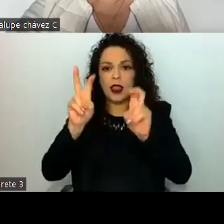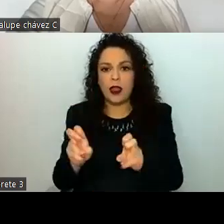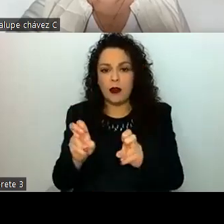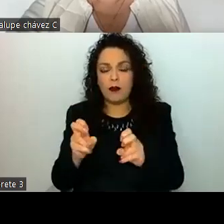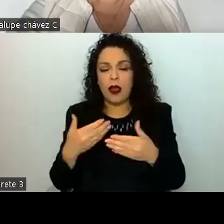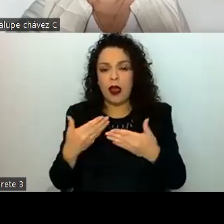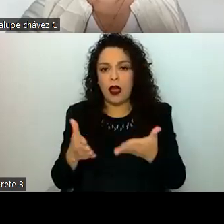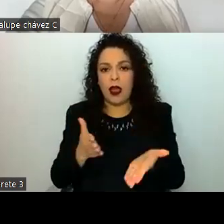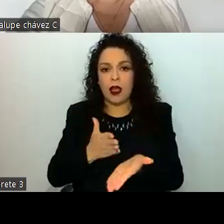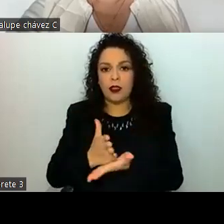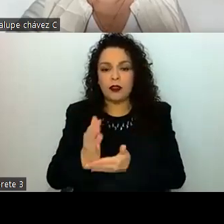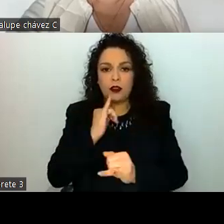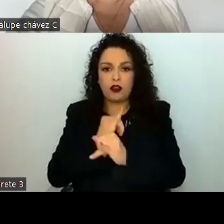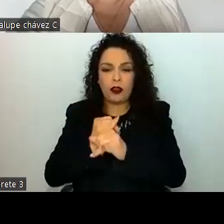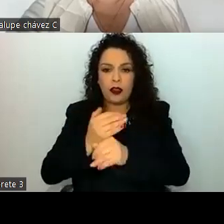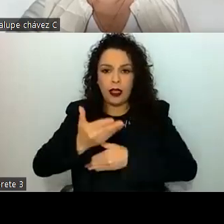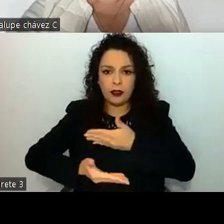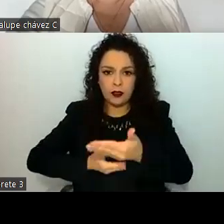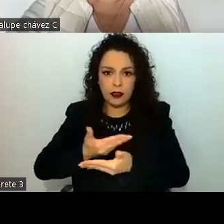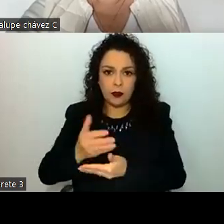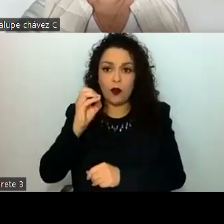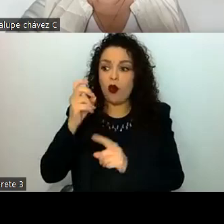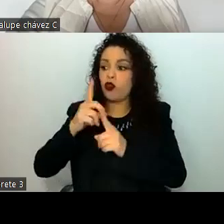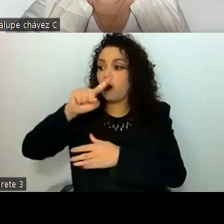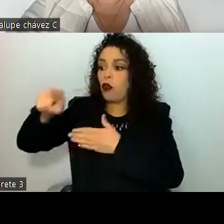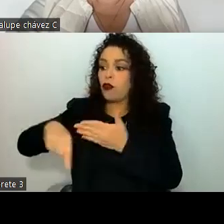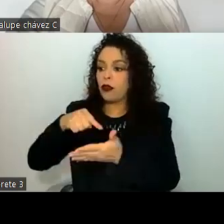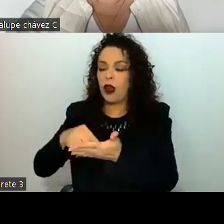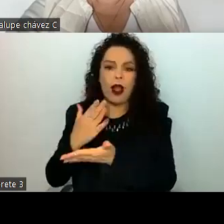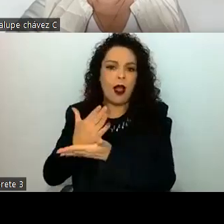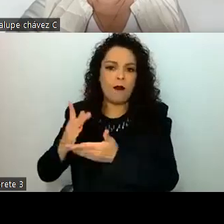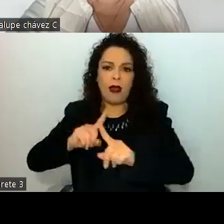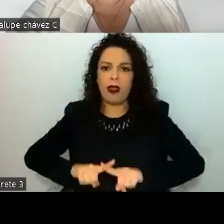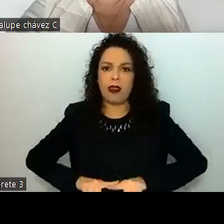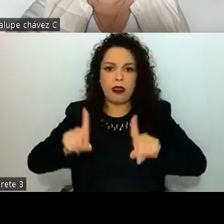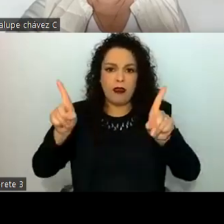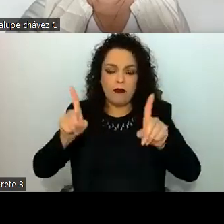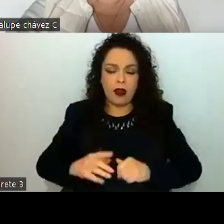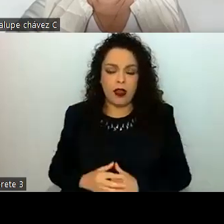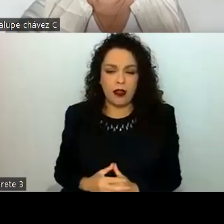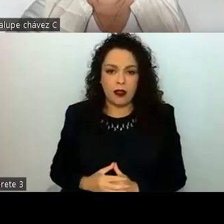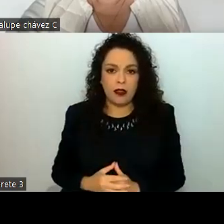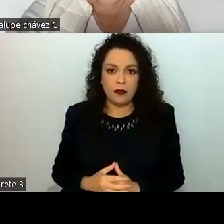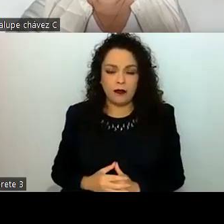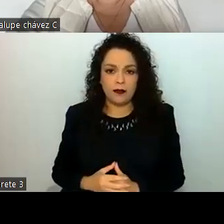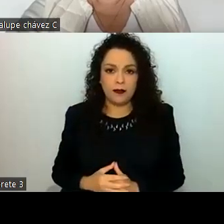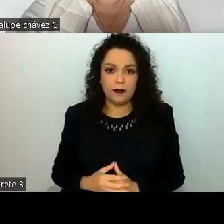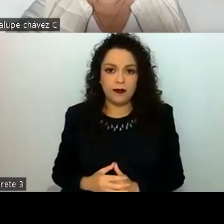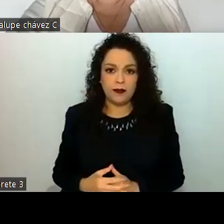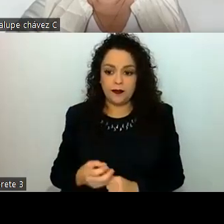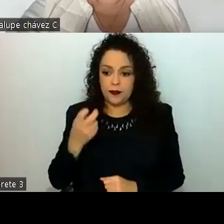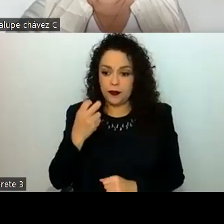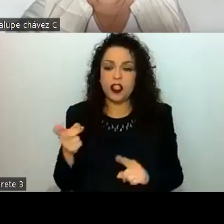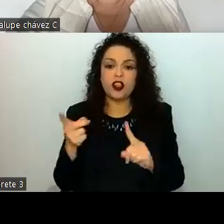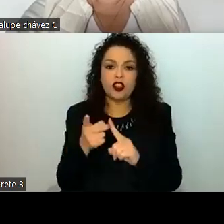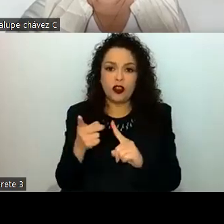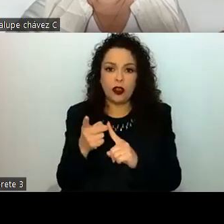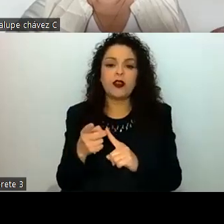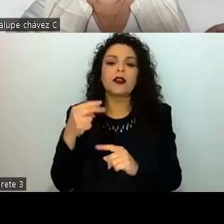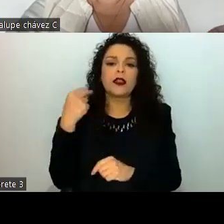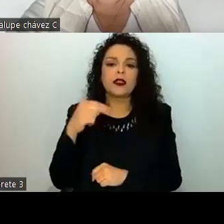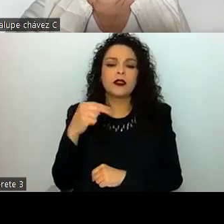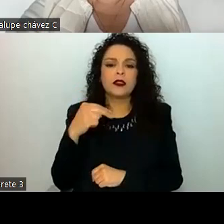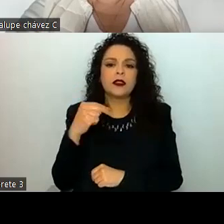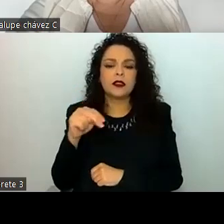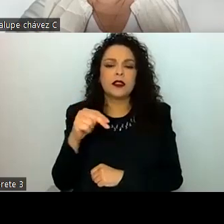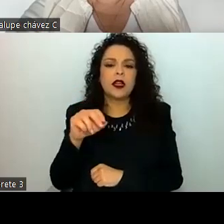acceso. Dicha velocidad por usuario es configurada y gestionada en el dispositivo Access Point, elemento